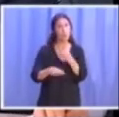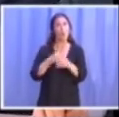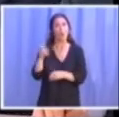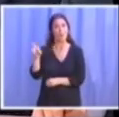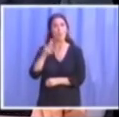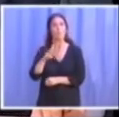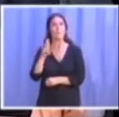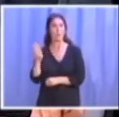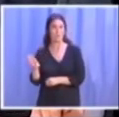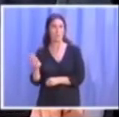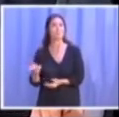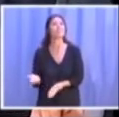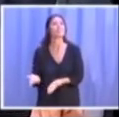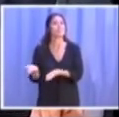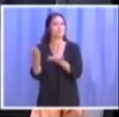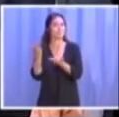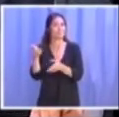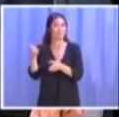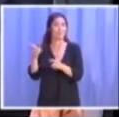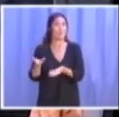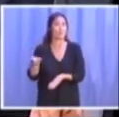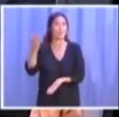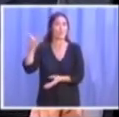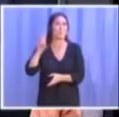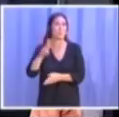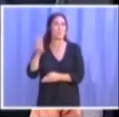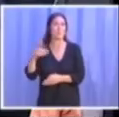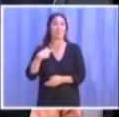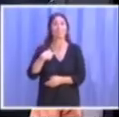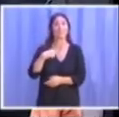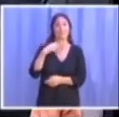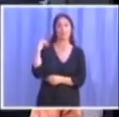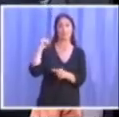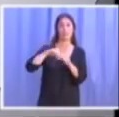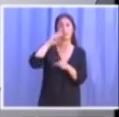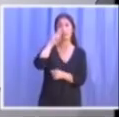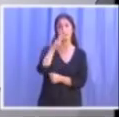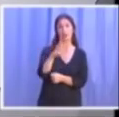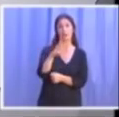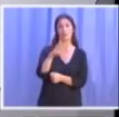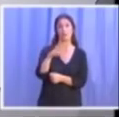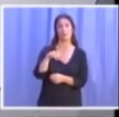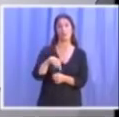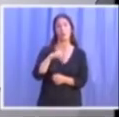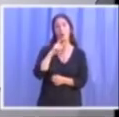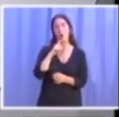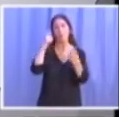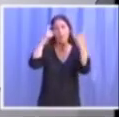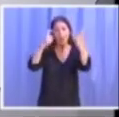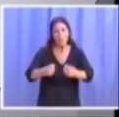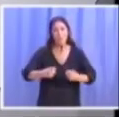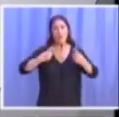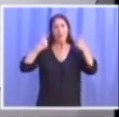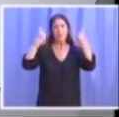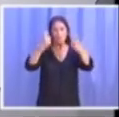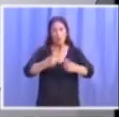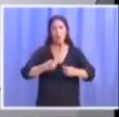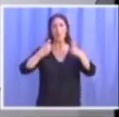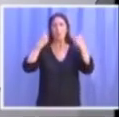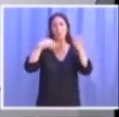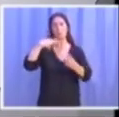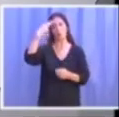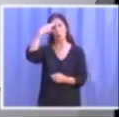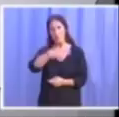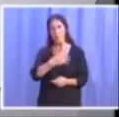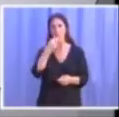Popular, está en la subida del Partido Popular y nosotros lo que hemos hecho en 3 años. Y eso lo hemos hecho a base de mucho esfuerzo, de mucha honestidad y